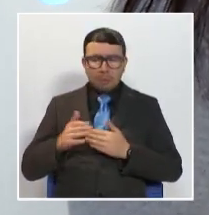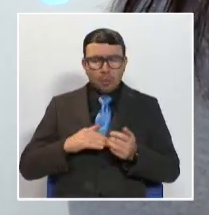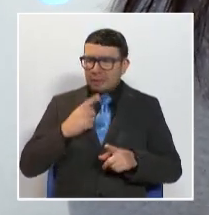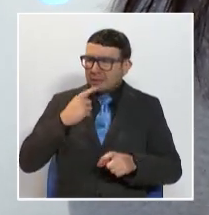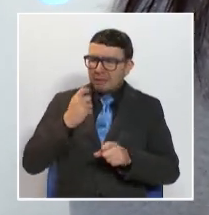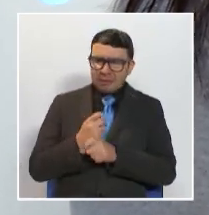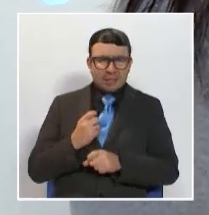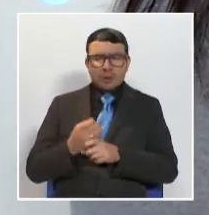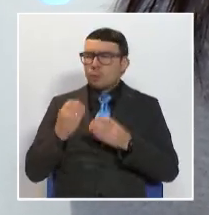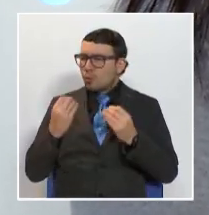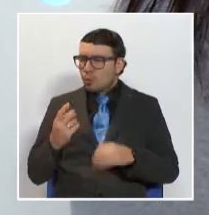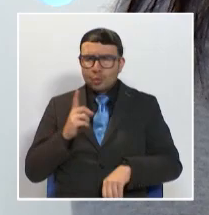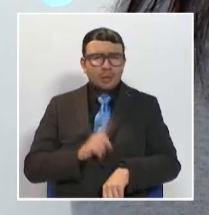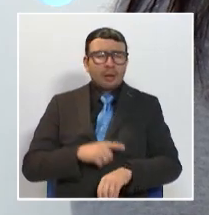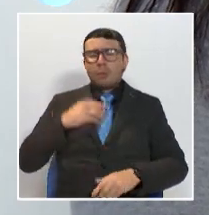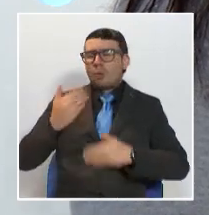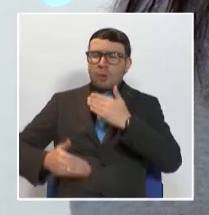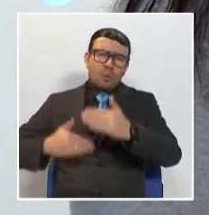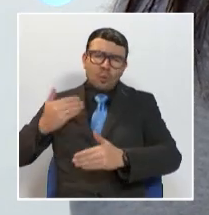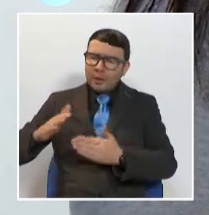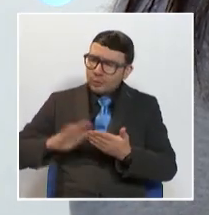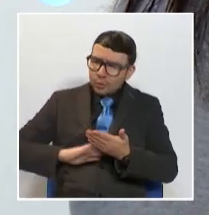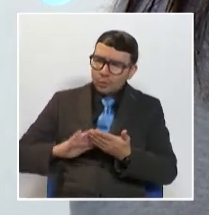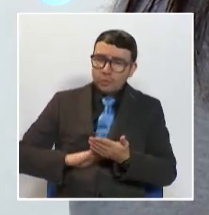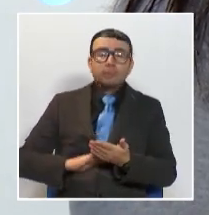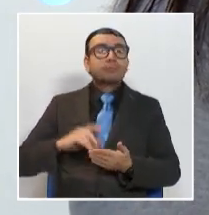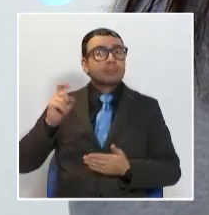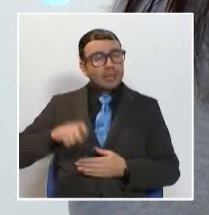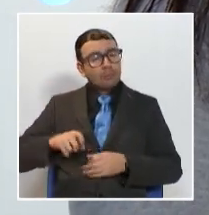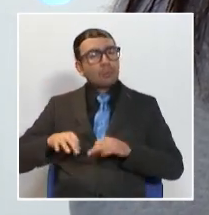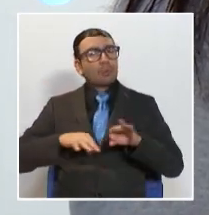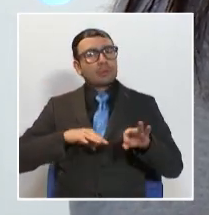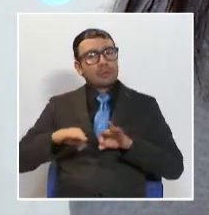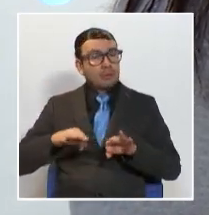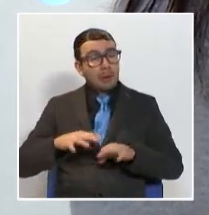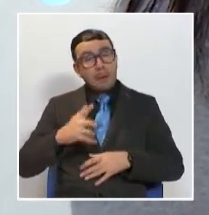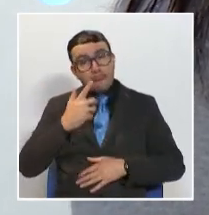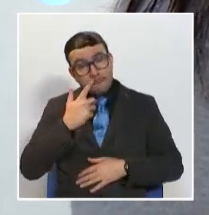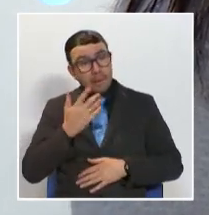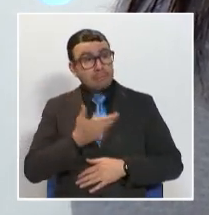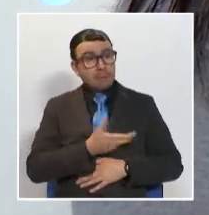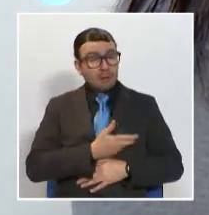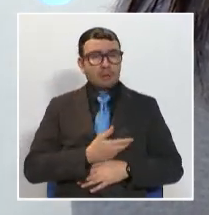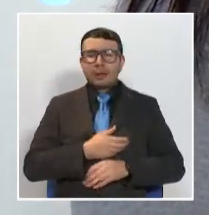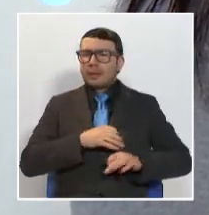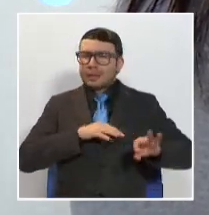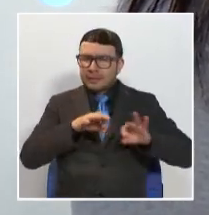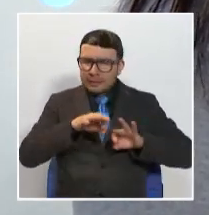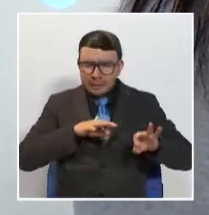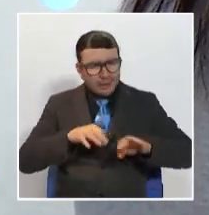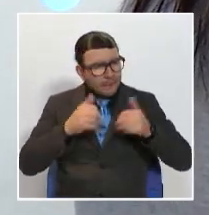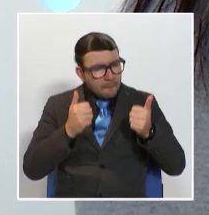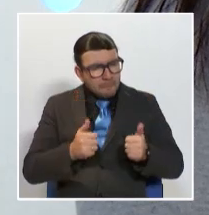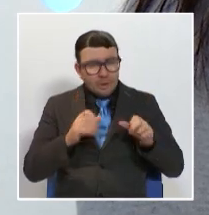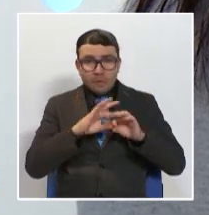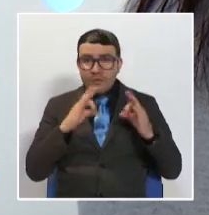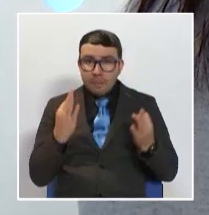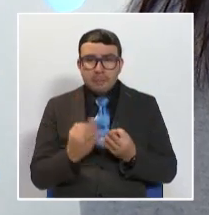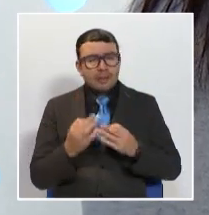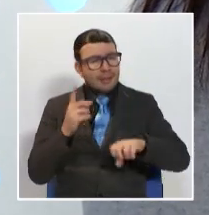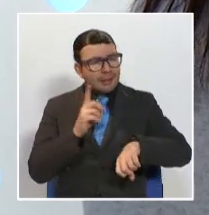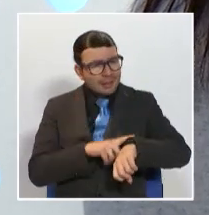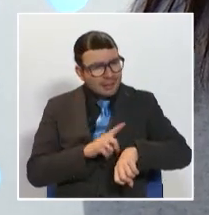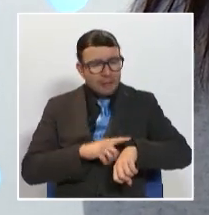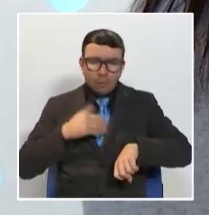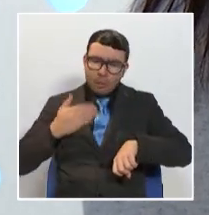demoremos muchos en tratar estos pacientes, debemos explicarle muy bien a los padres, ¿sí? Si uno le explica bien a la familia el tiempo que va a tardar,